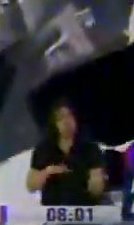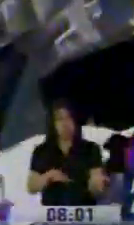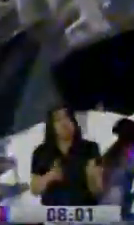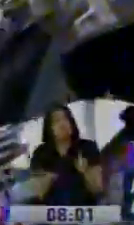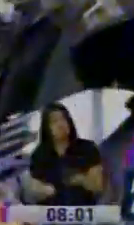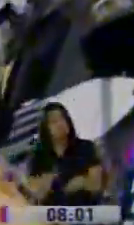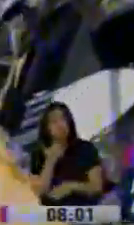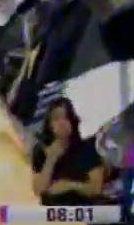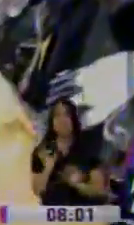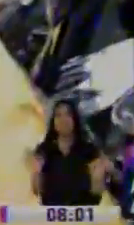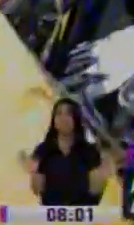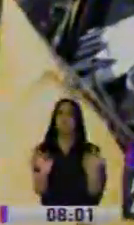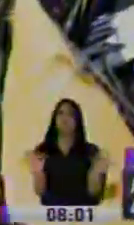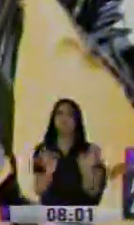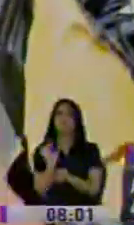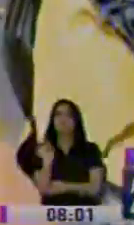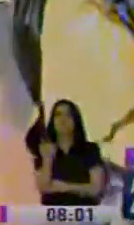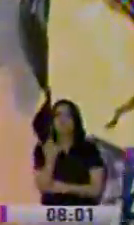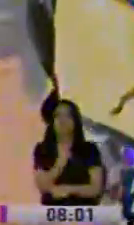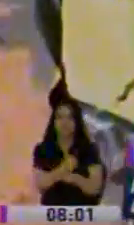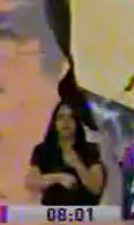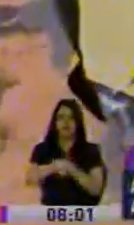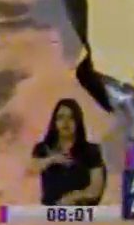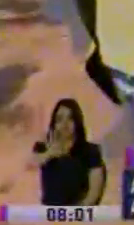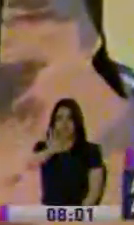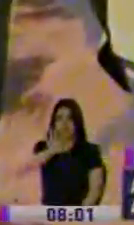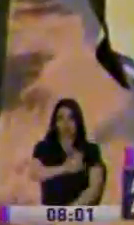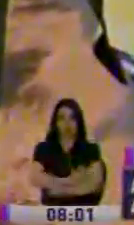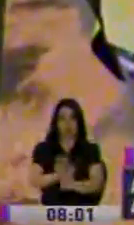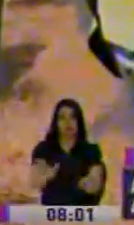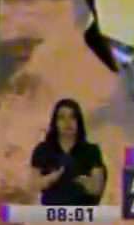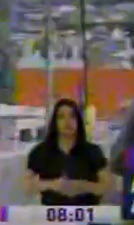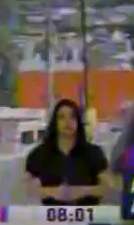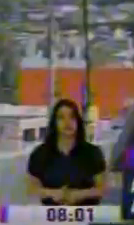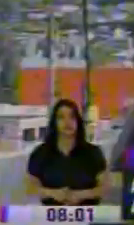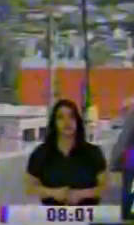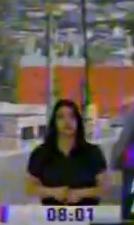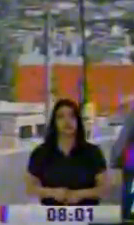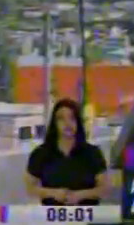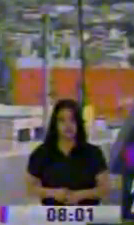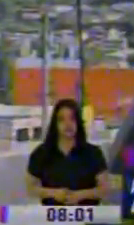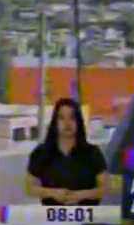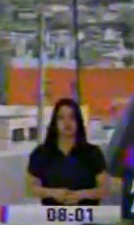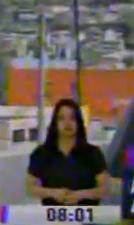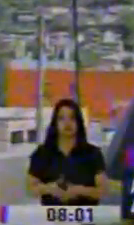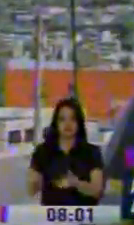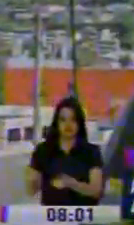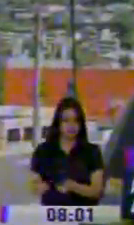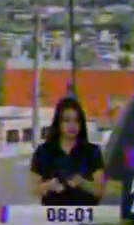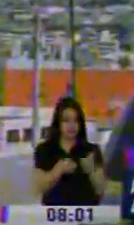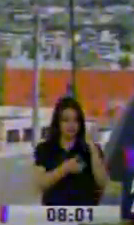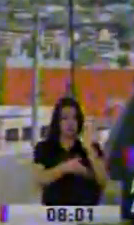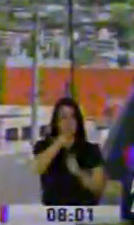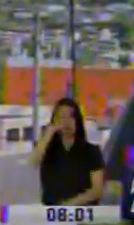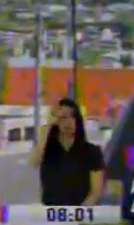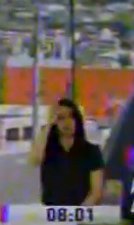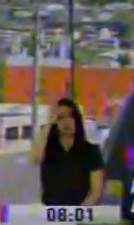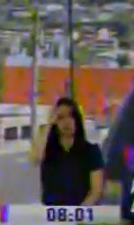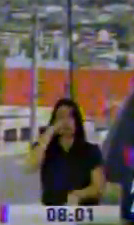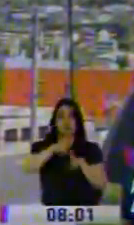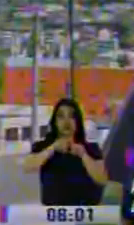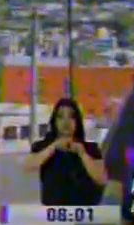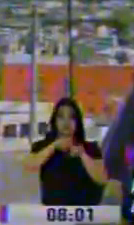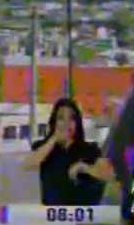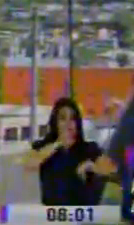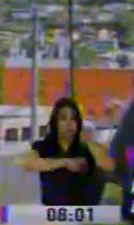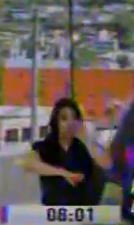la pérdida de vidas humanas. Cinco personas resultaron heridas. Fueron evacuados para observación en un hospital. Dependiendo de su valoración,